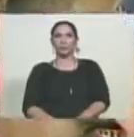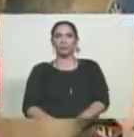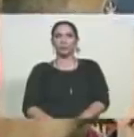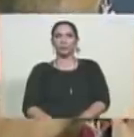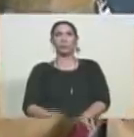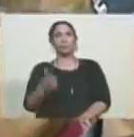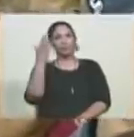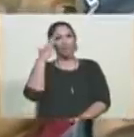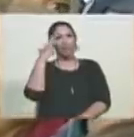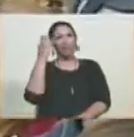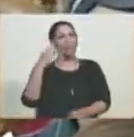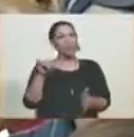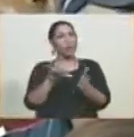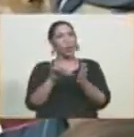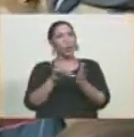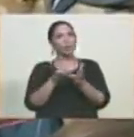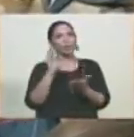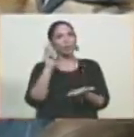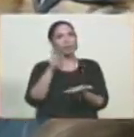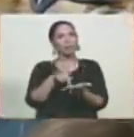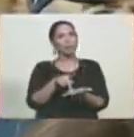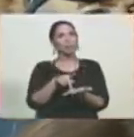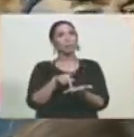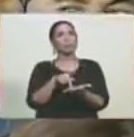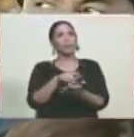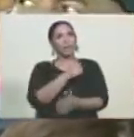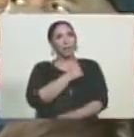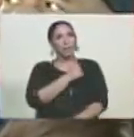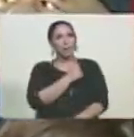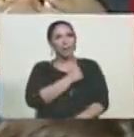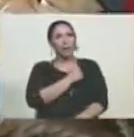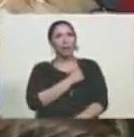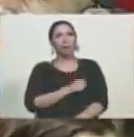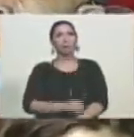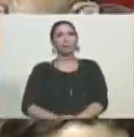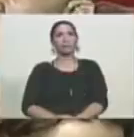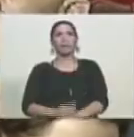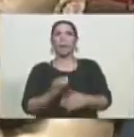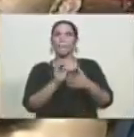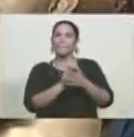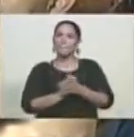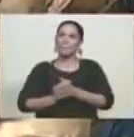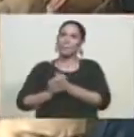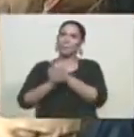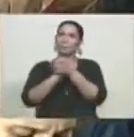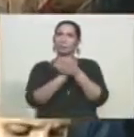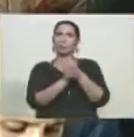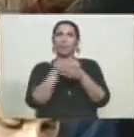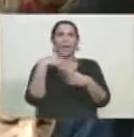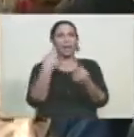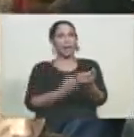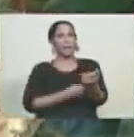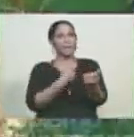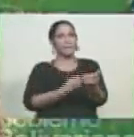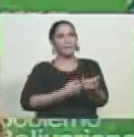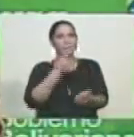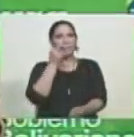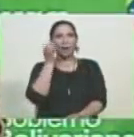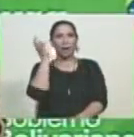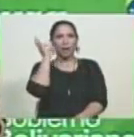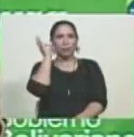Hay que saber de dónde venimos, camaradas, compañeros, hermanos y hermanas.